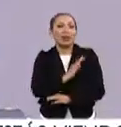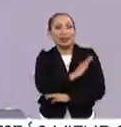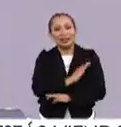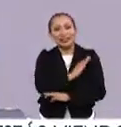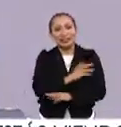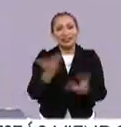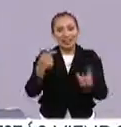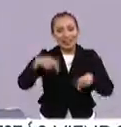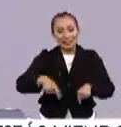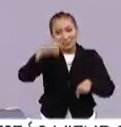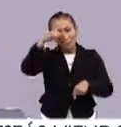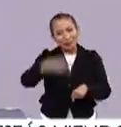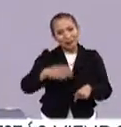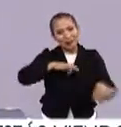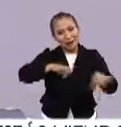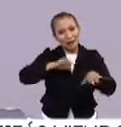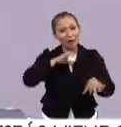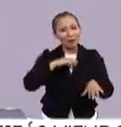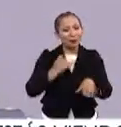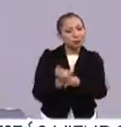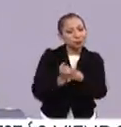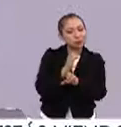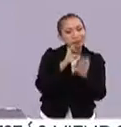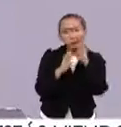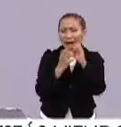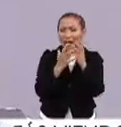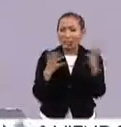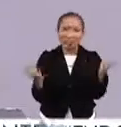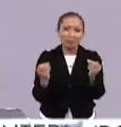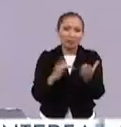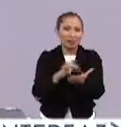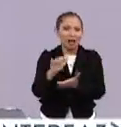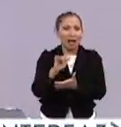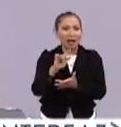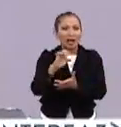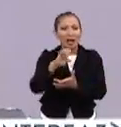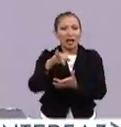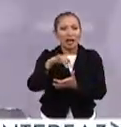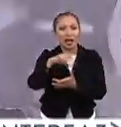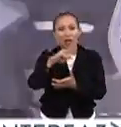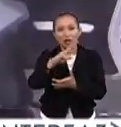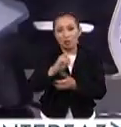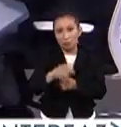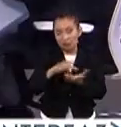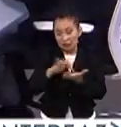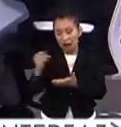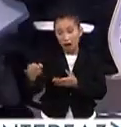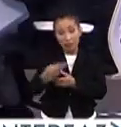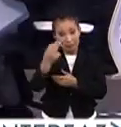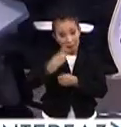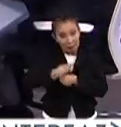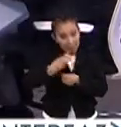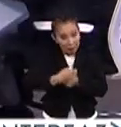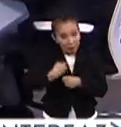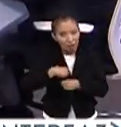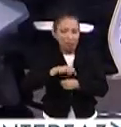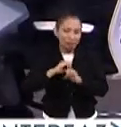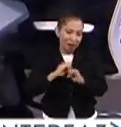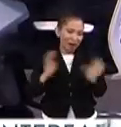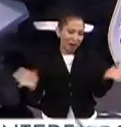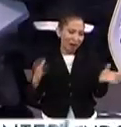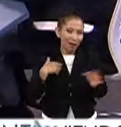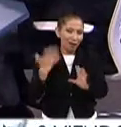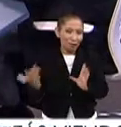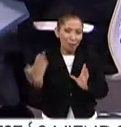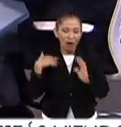de que se haga aquí en México este trabajo periodístico tan amplio. Gracias, Alejandro, por estar con nosotros. Pues muchas gracias a ustedes por esta invitación. Bueno, pues o sea,